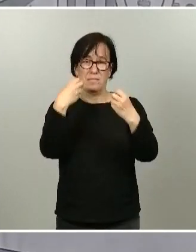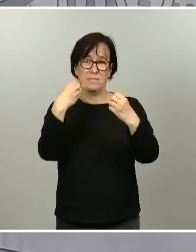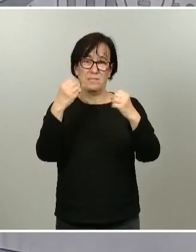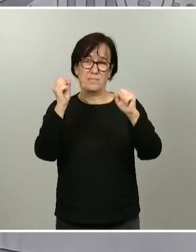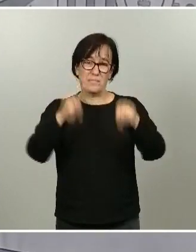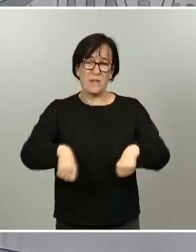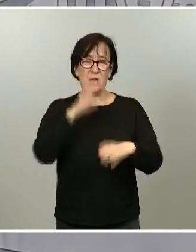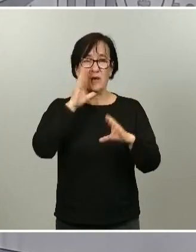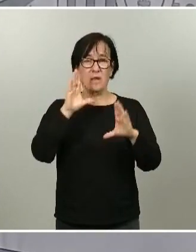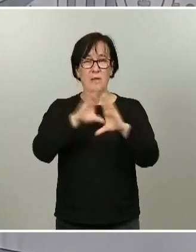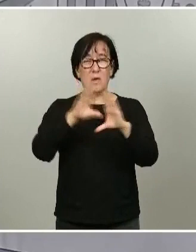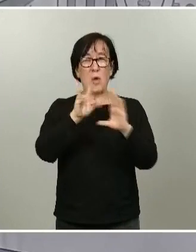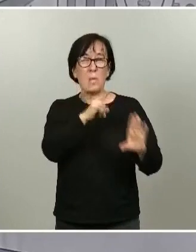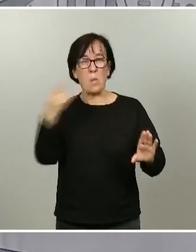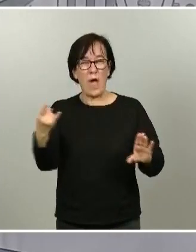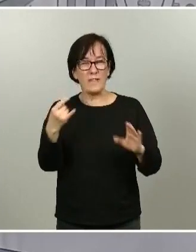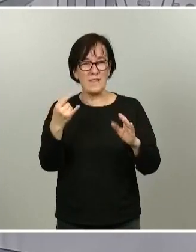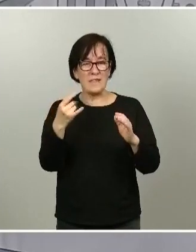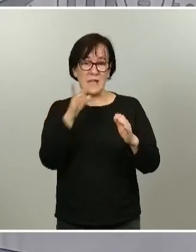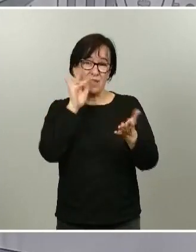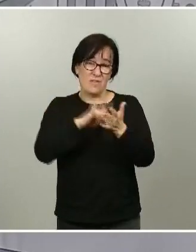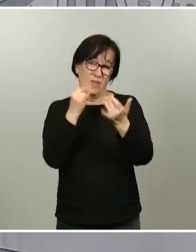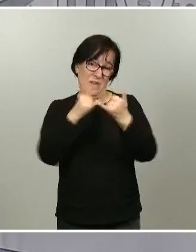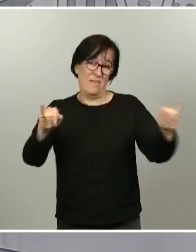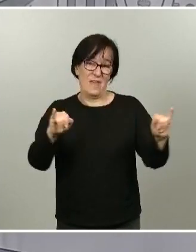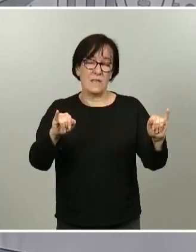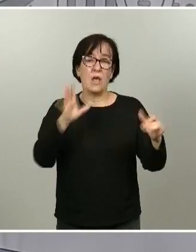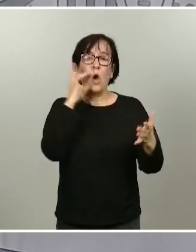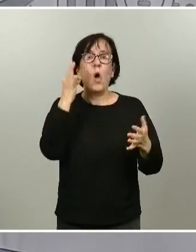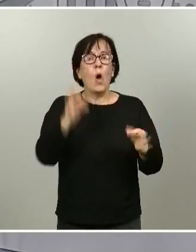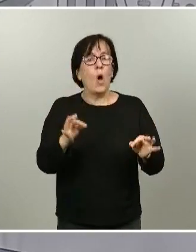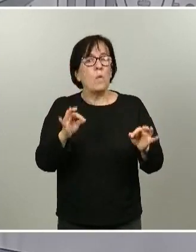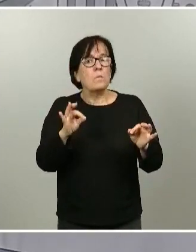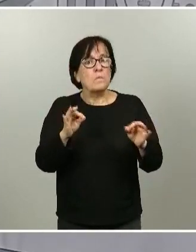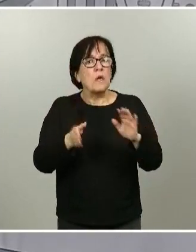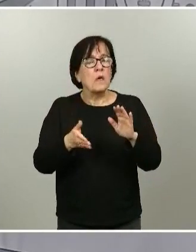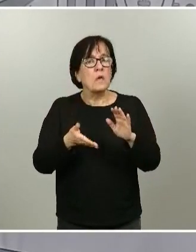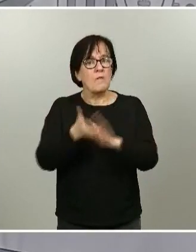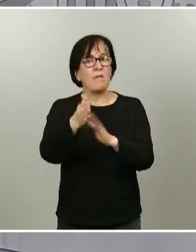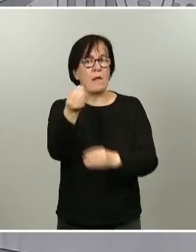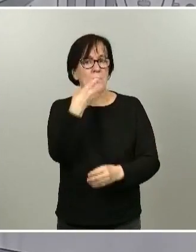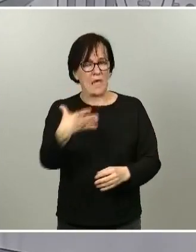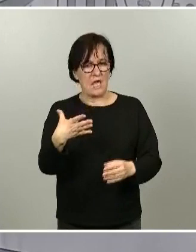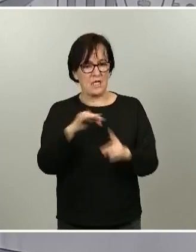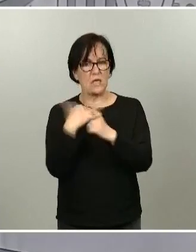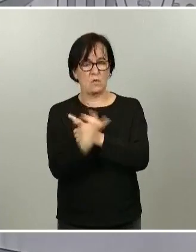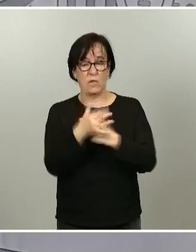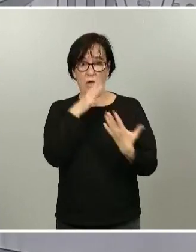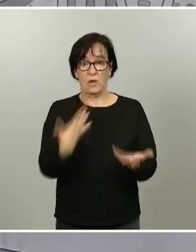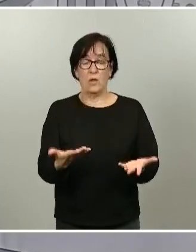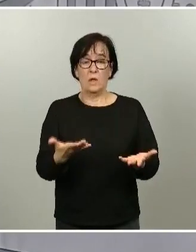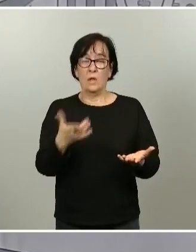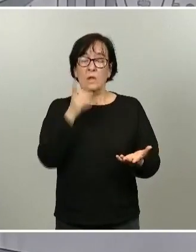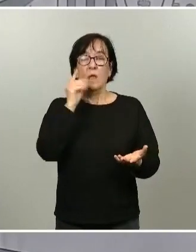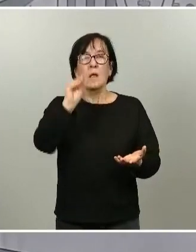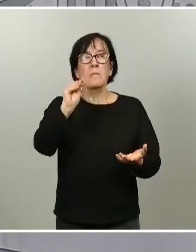puente festivo, o va realmente la situación así. Y luego también pregunta que, aunque le parezca una pregunta simple, la